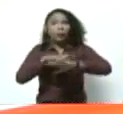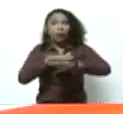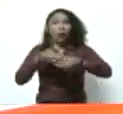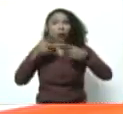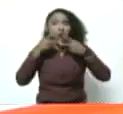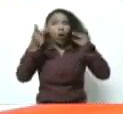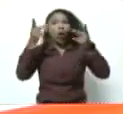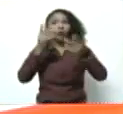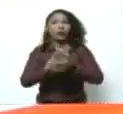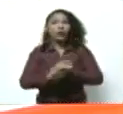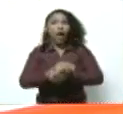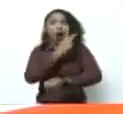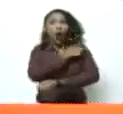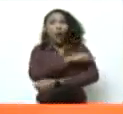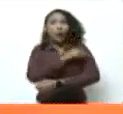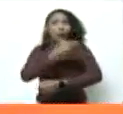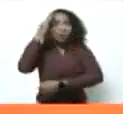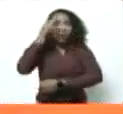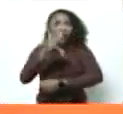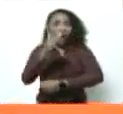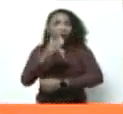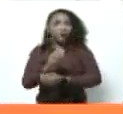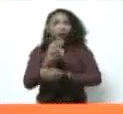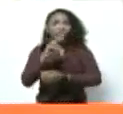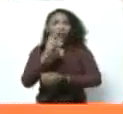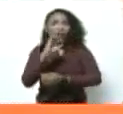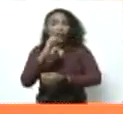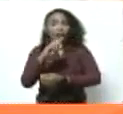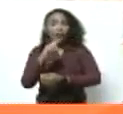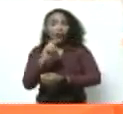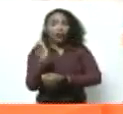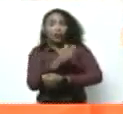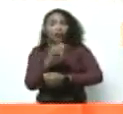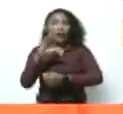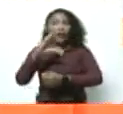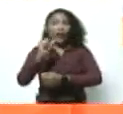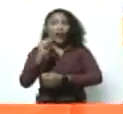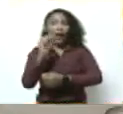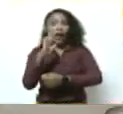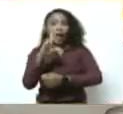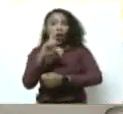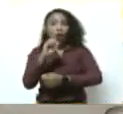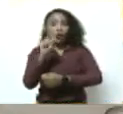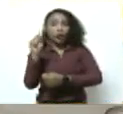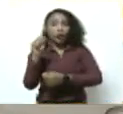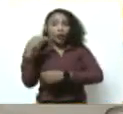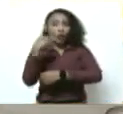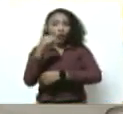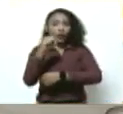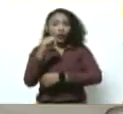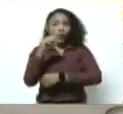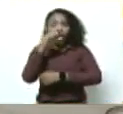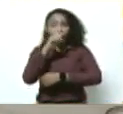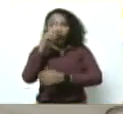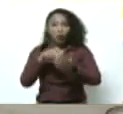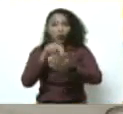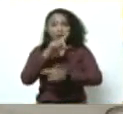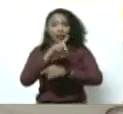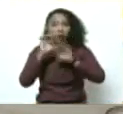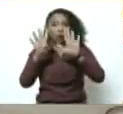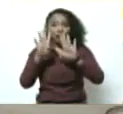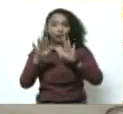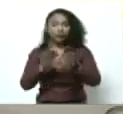Público a los hospitales militares Vicente Salia y Carlos Arvelo desde noviembre del año 2019.